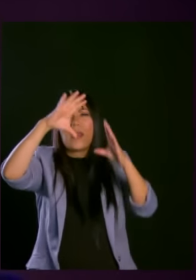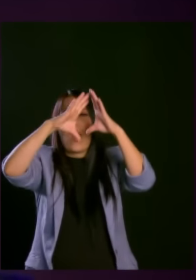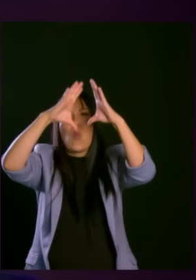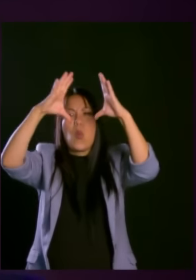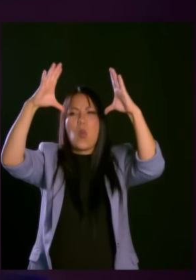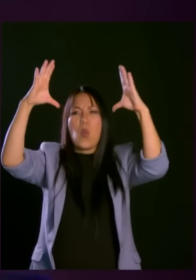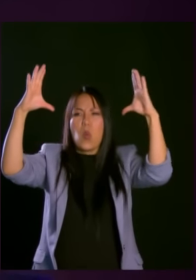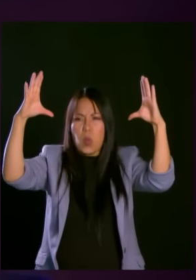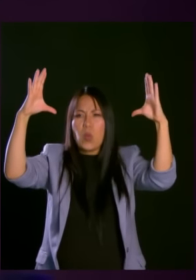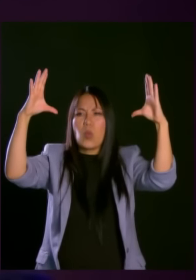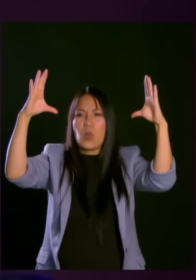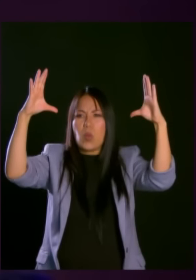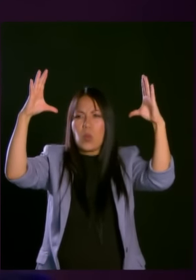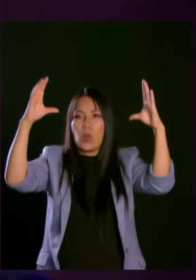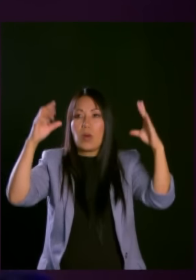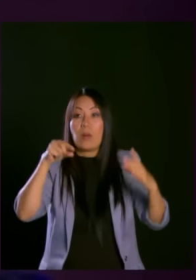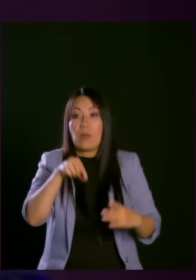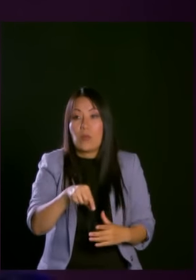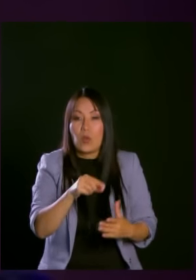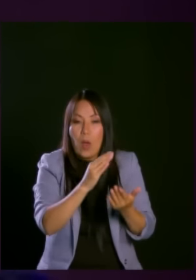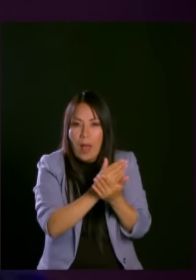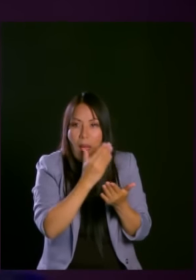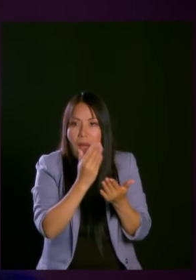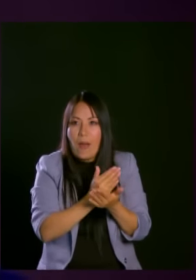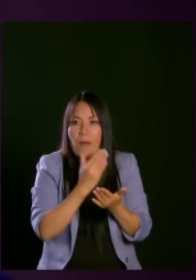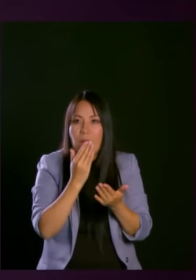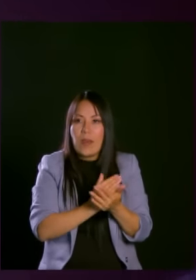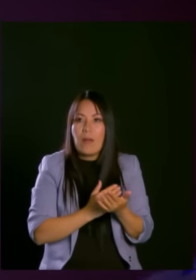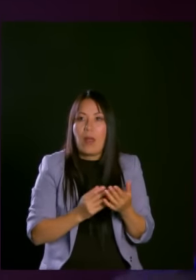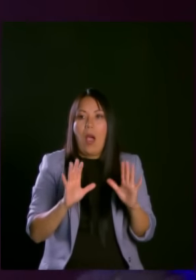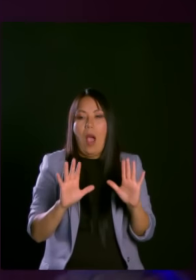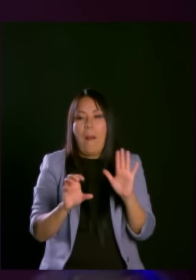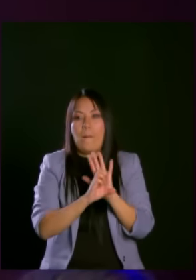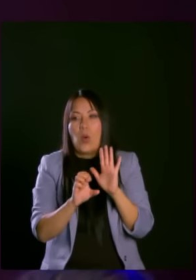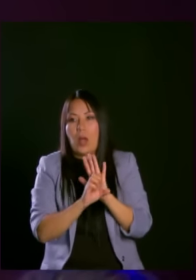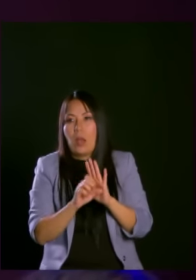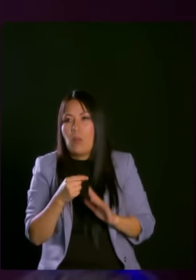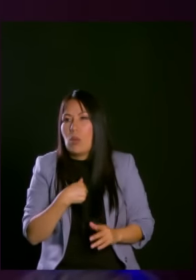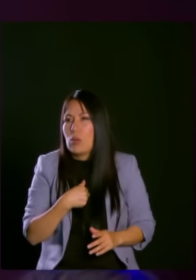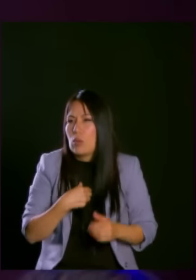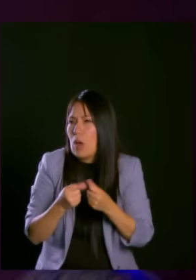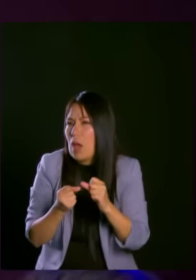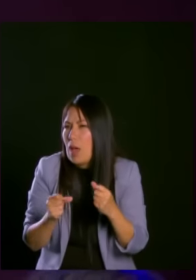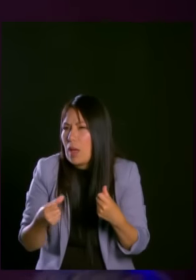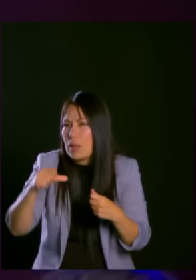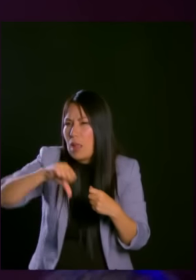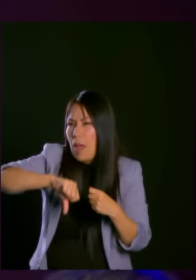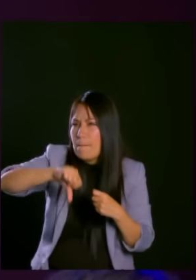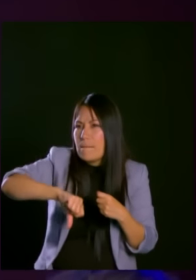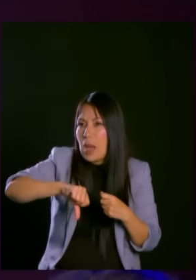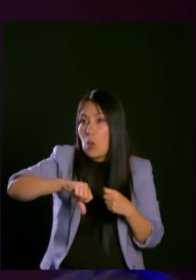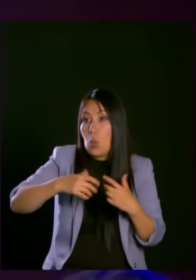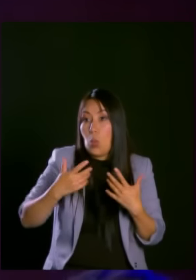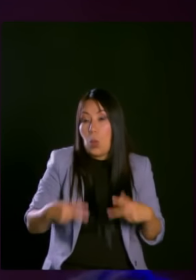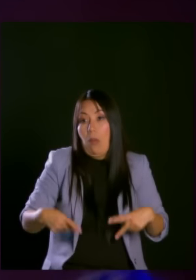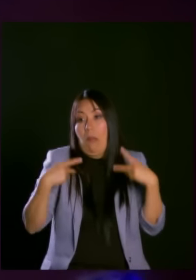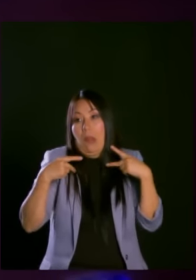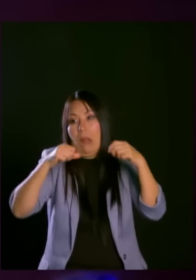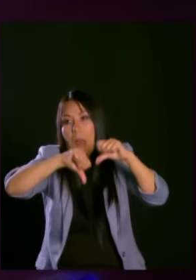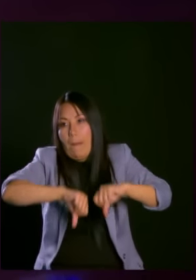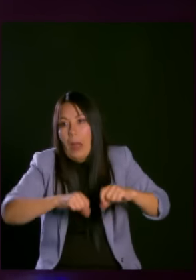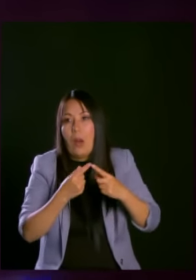a qué? Si tú haces lo malo, te puedes imaginar que te va a pasar algo malo. Pero la